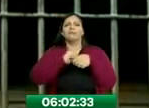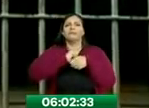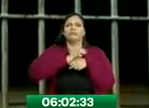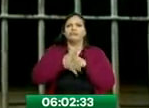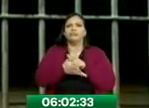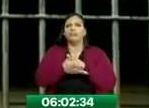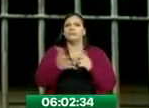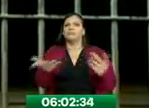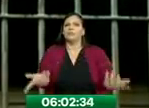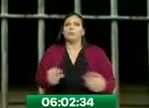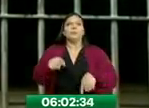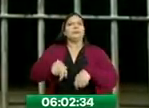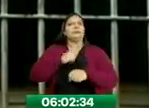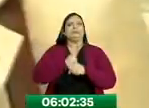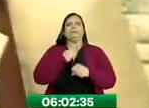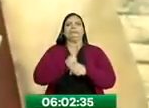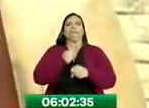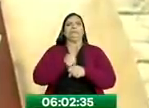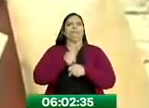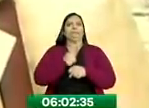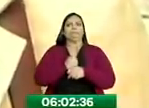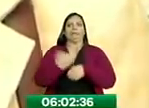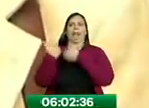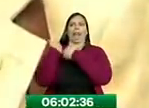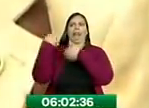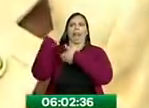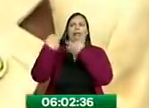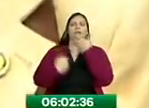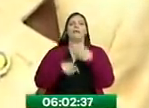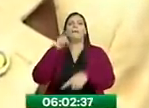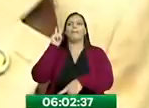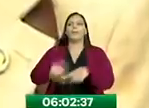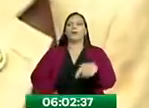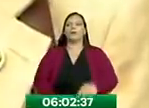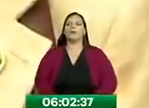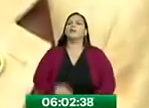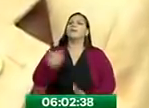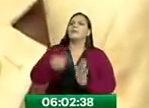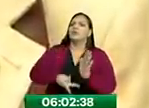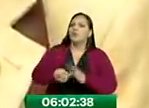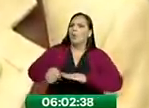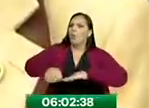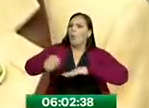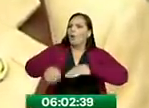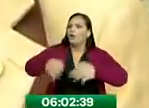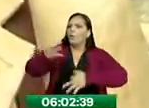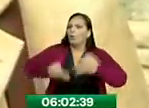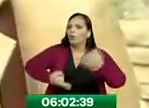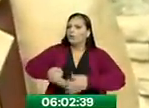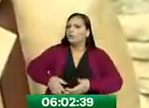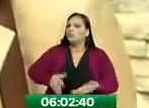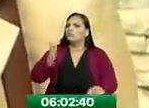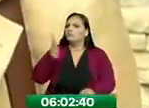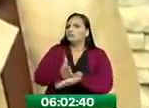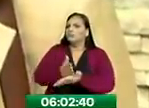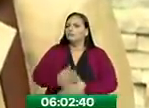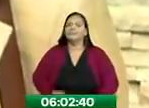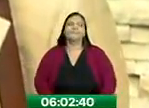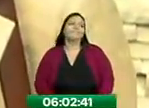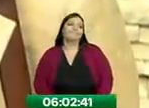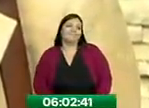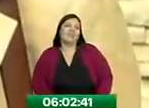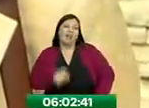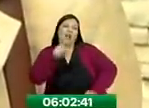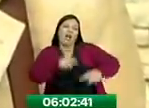de medidas. ¿Se suspendieron las audiencias? ¿Suspendieron la función judicial? Están suspendidas por el momento, solamente se están atendiendo,